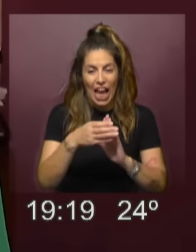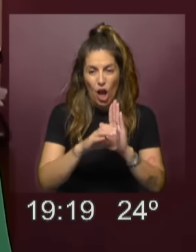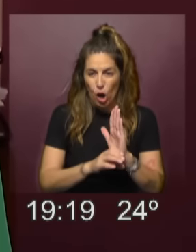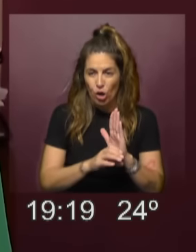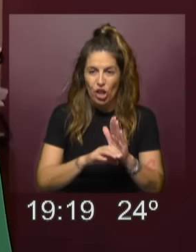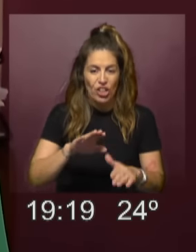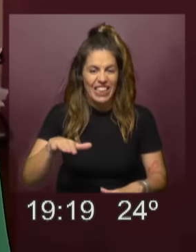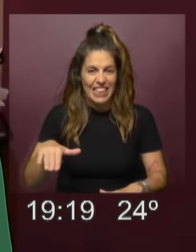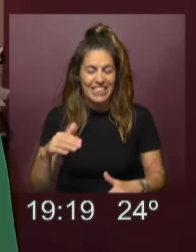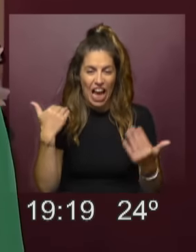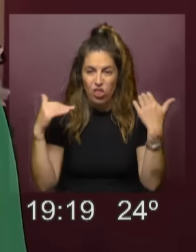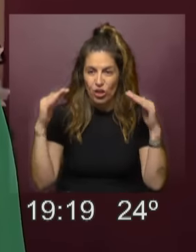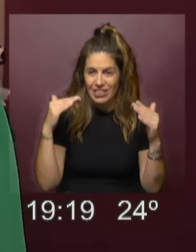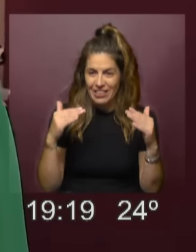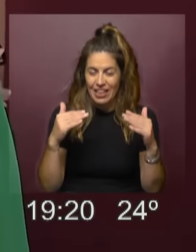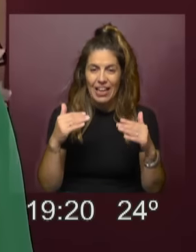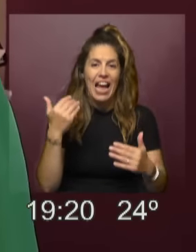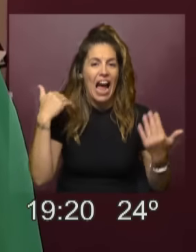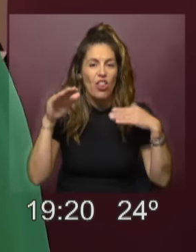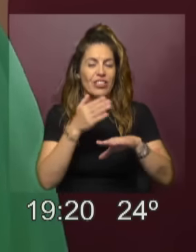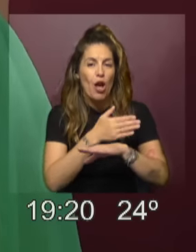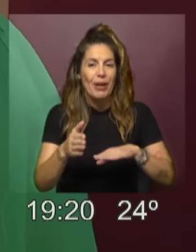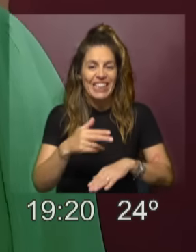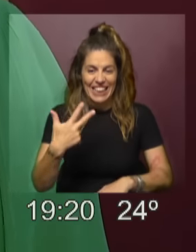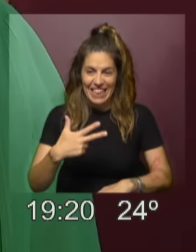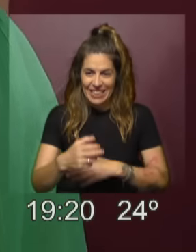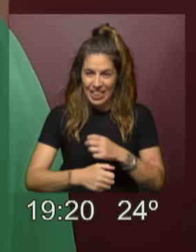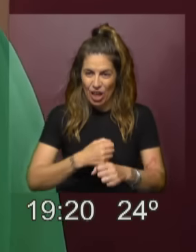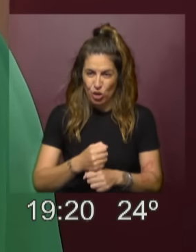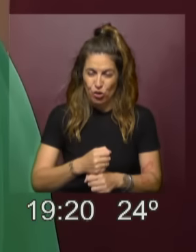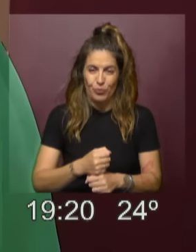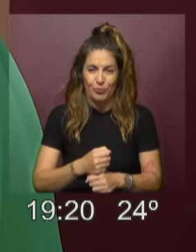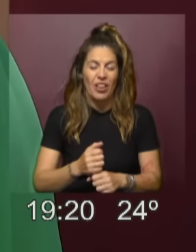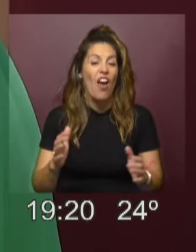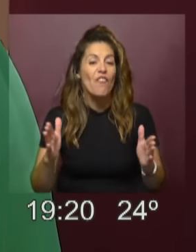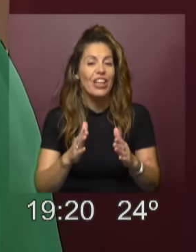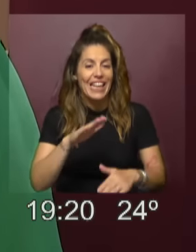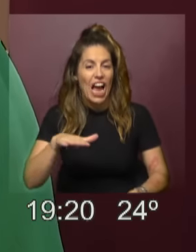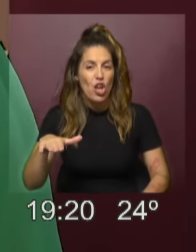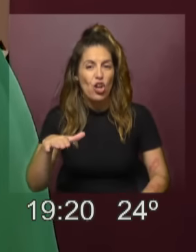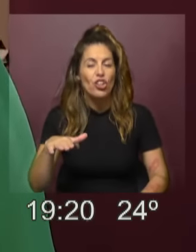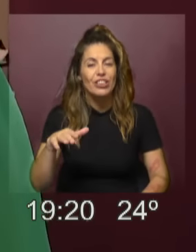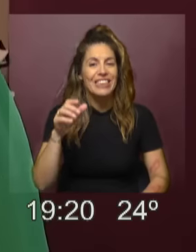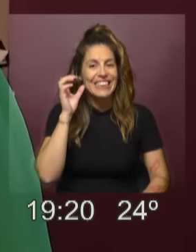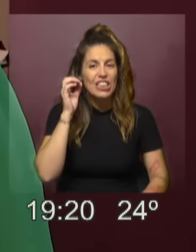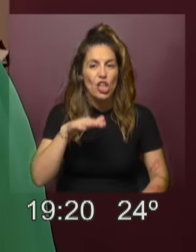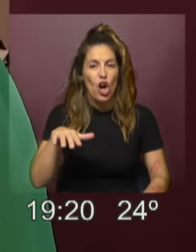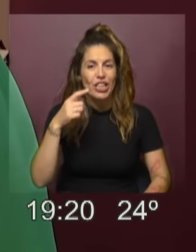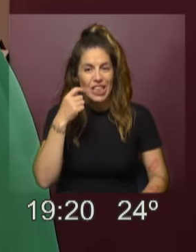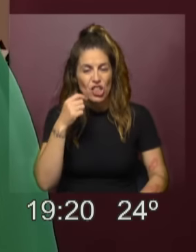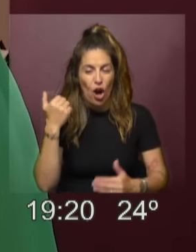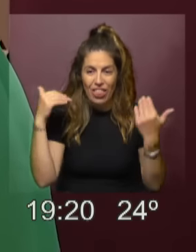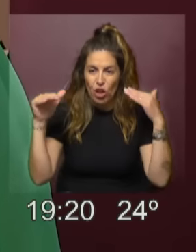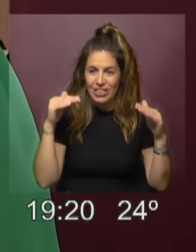y la Adolescencia. Bien, porque son adolescentes a partir de los 13. Frente a los niños y adolescentes, es decir, las